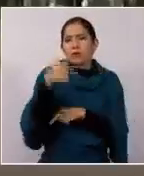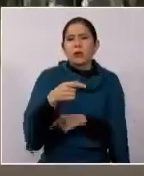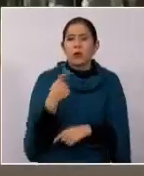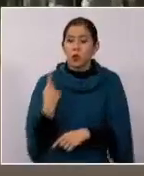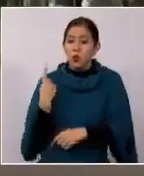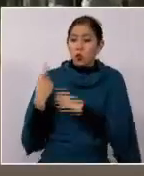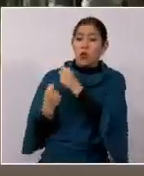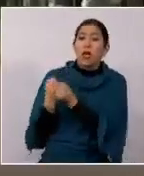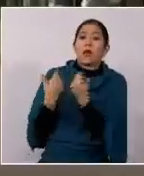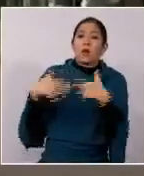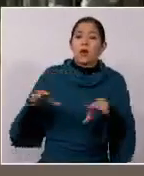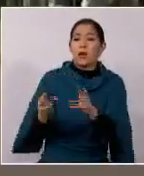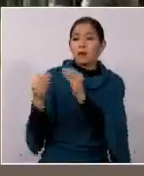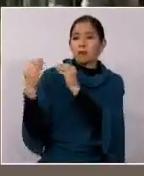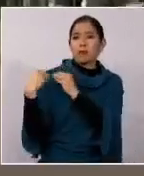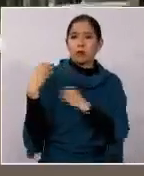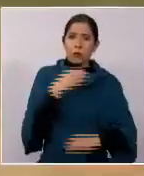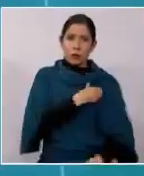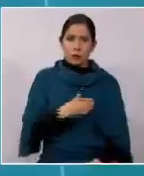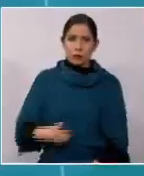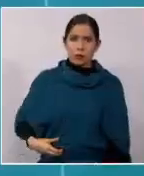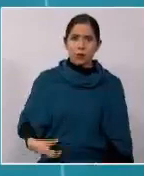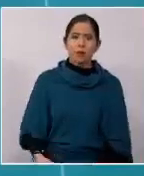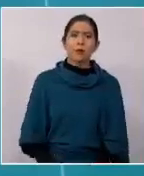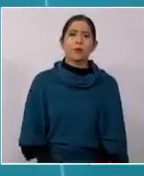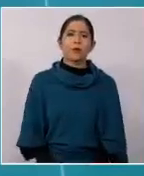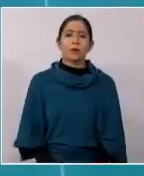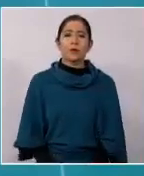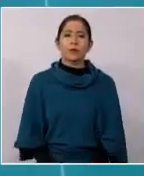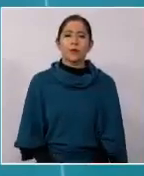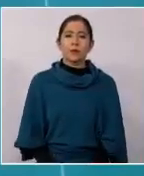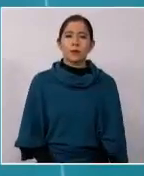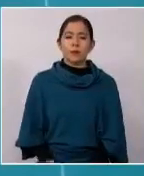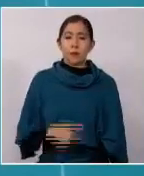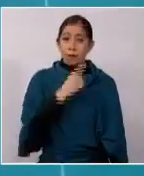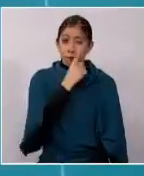primer año de mandato. Hoy el alcalde de